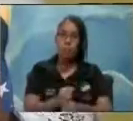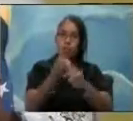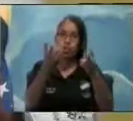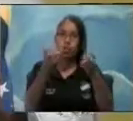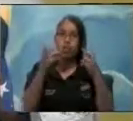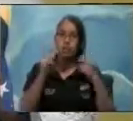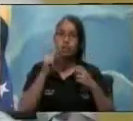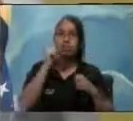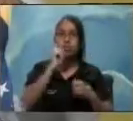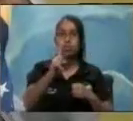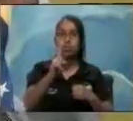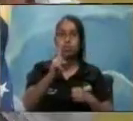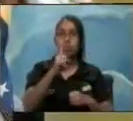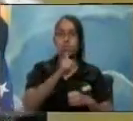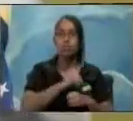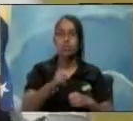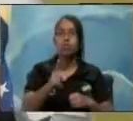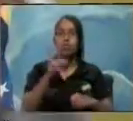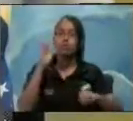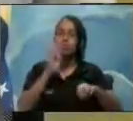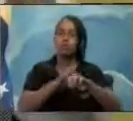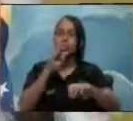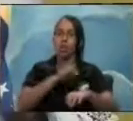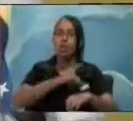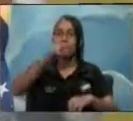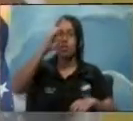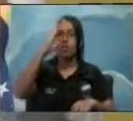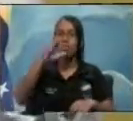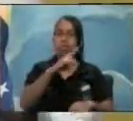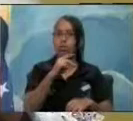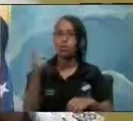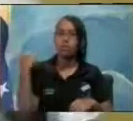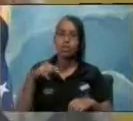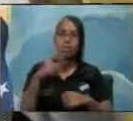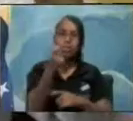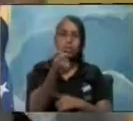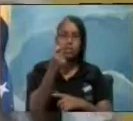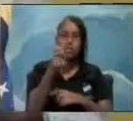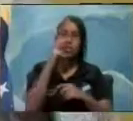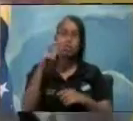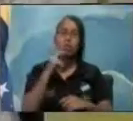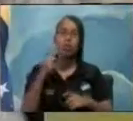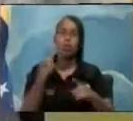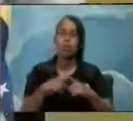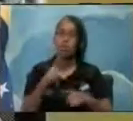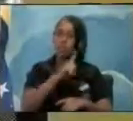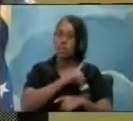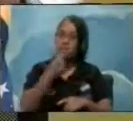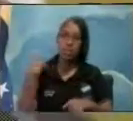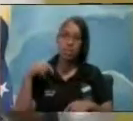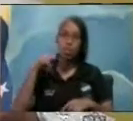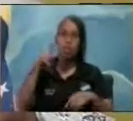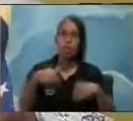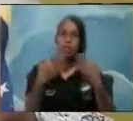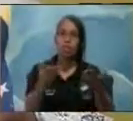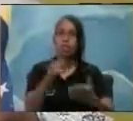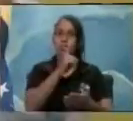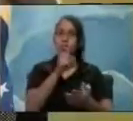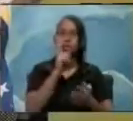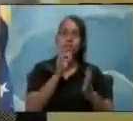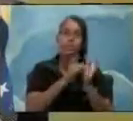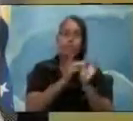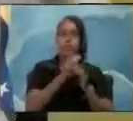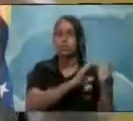recibir un toque de Dios. No tengo plata ni oro, pero de lo que tengo te doy. En el nombre de